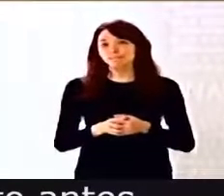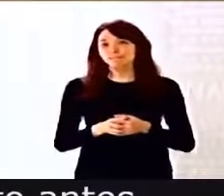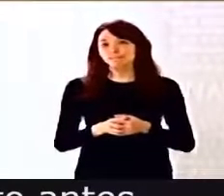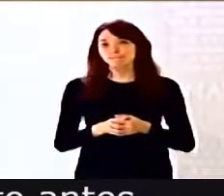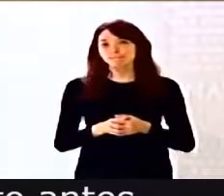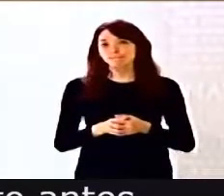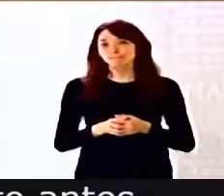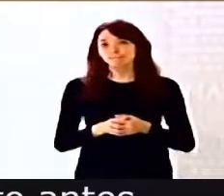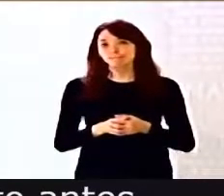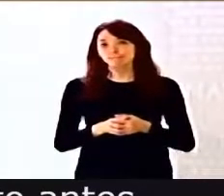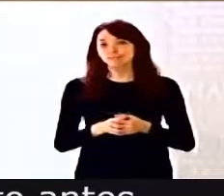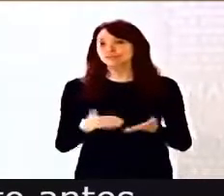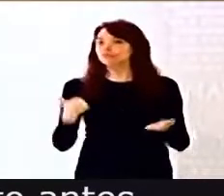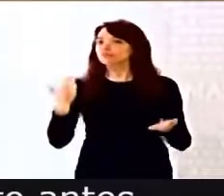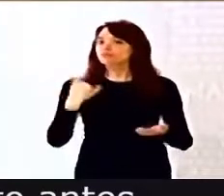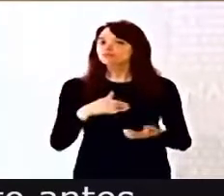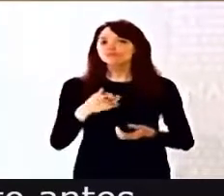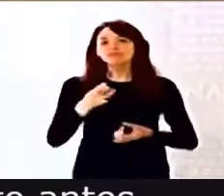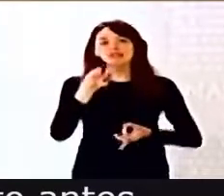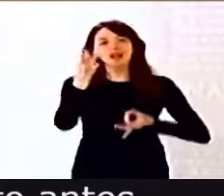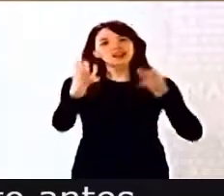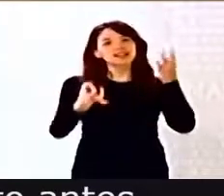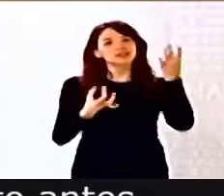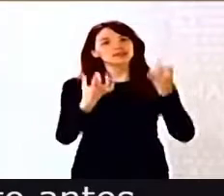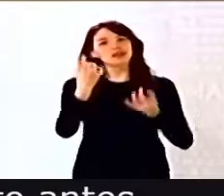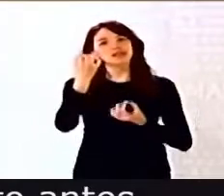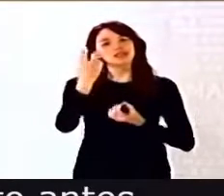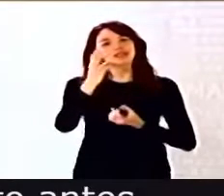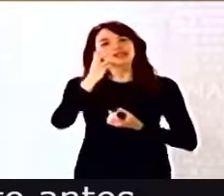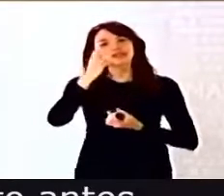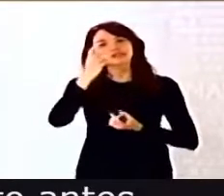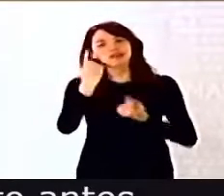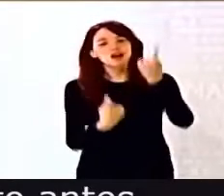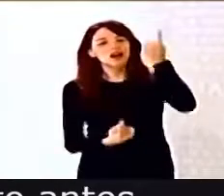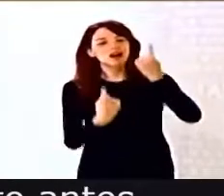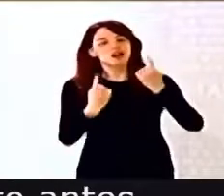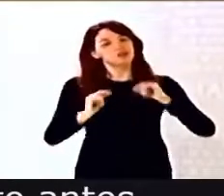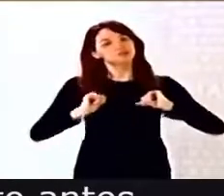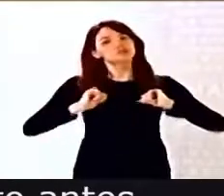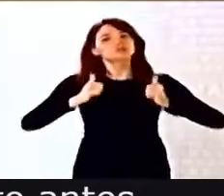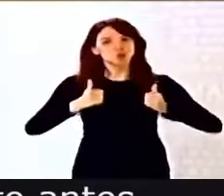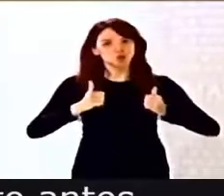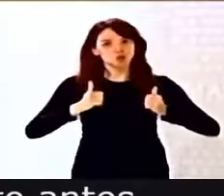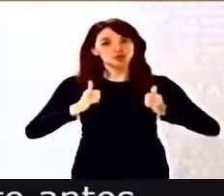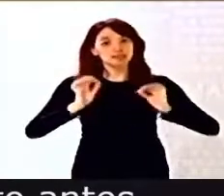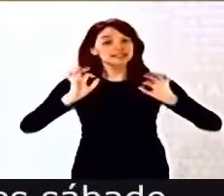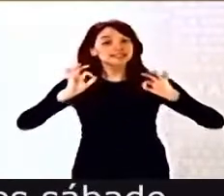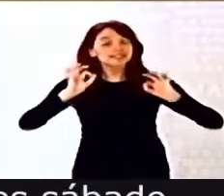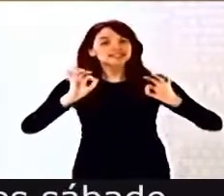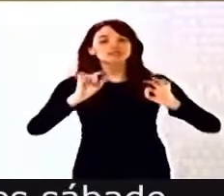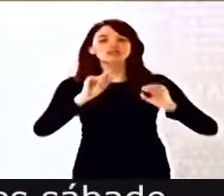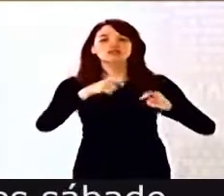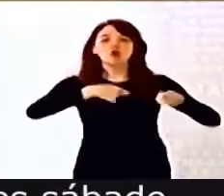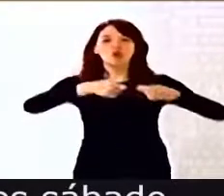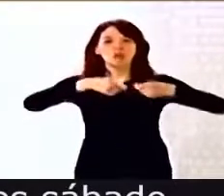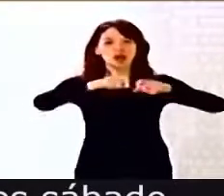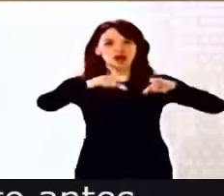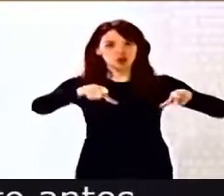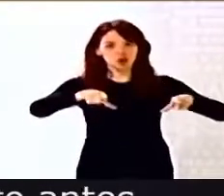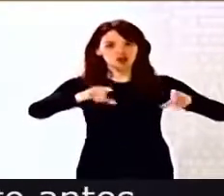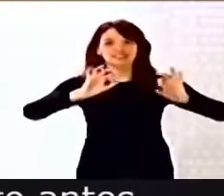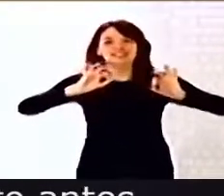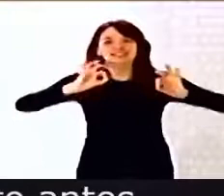acceder a realizar determinadas actividades, sobre todo comerciales, sobre todo